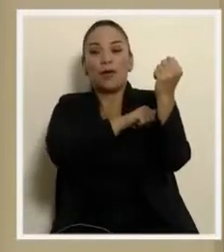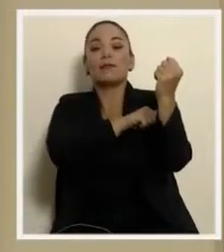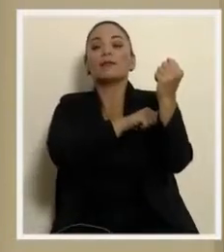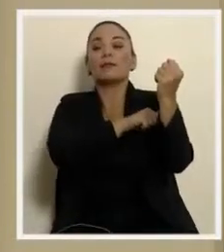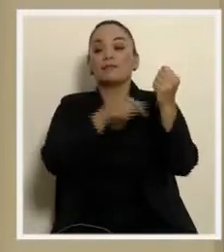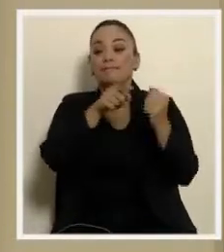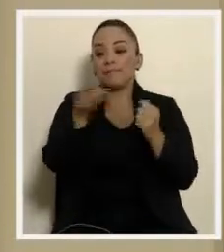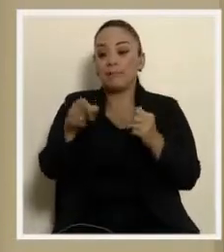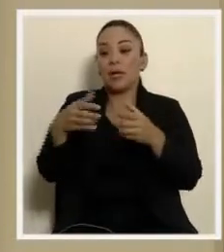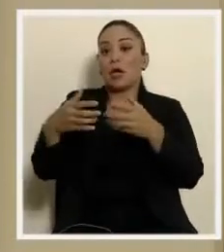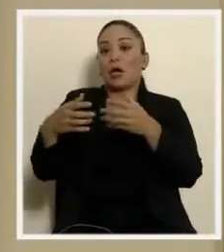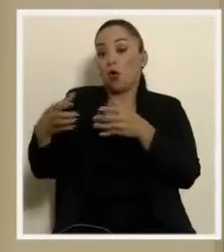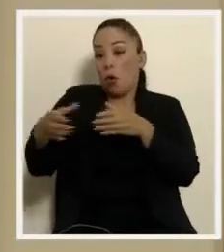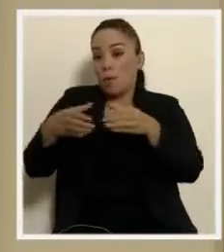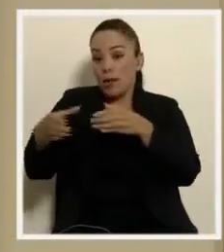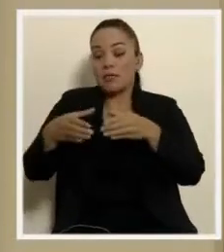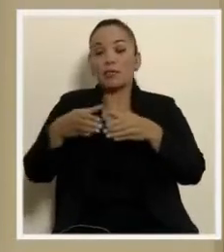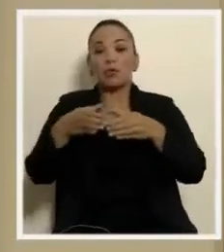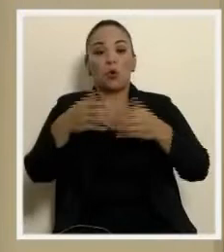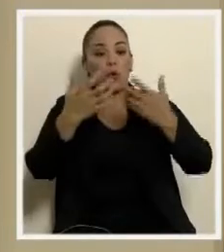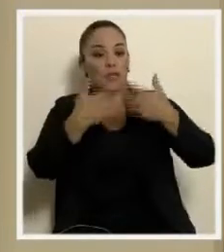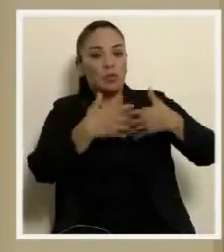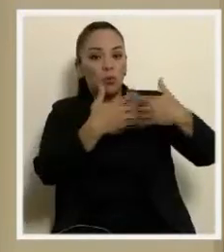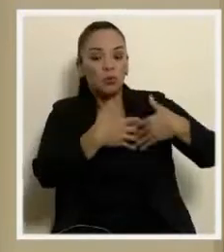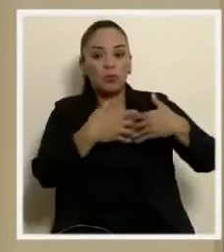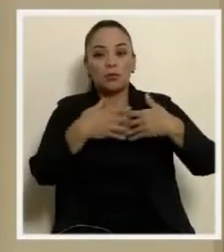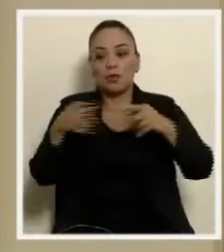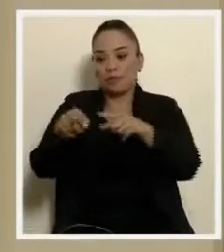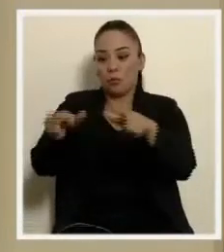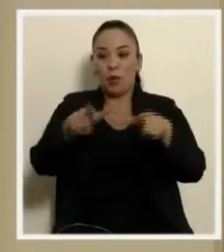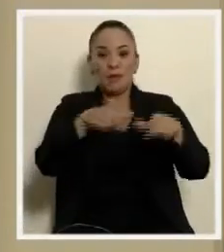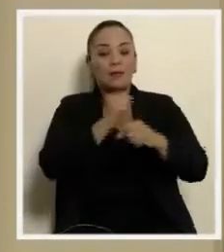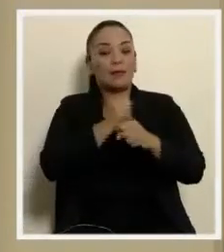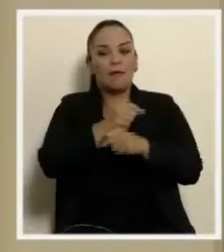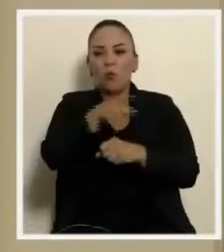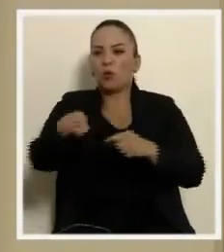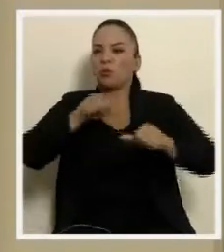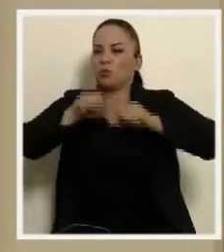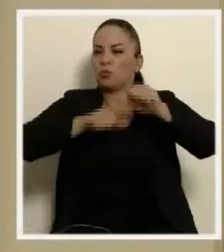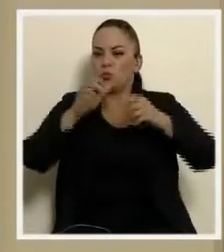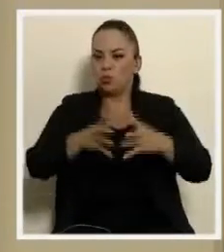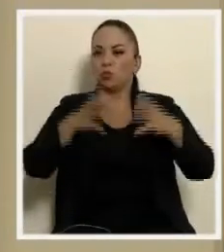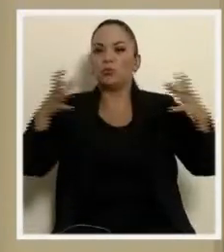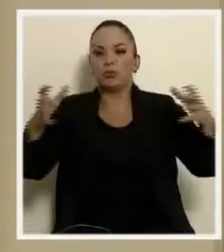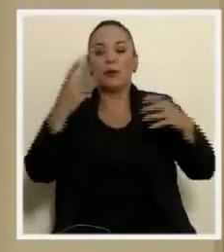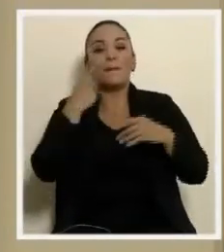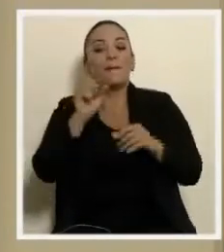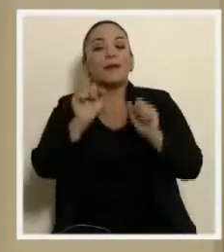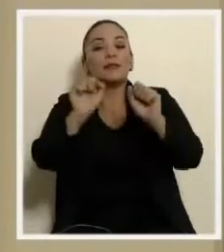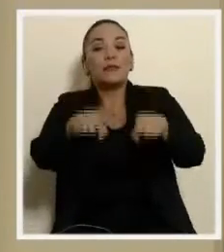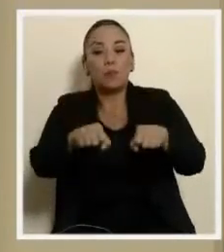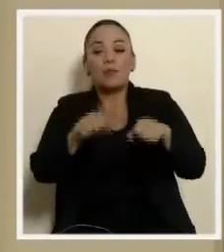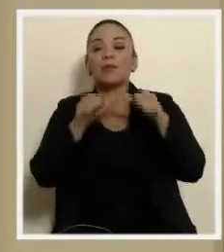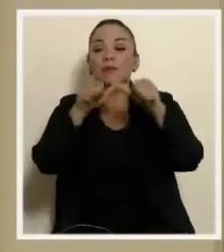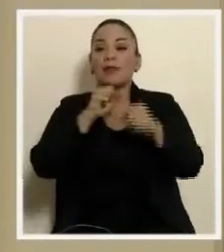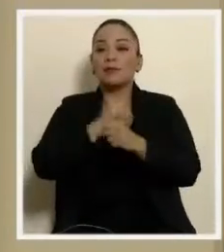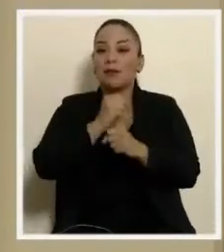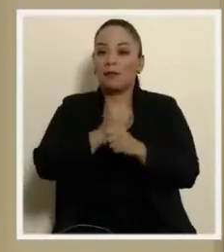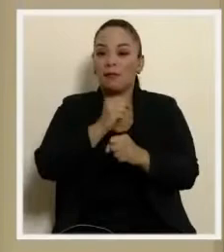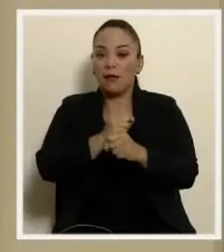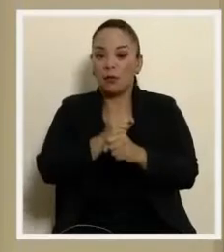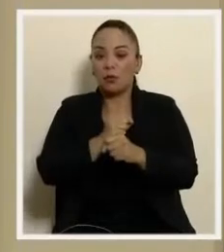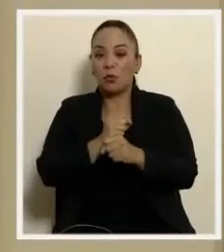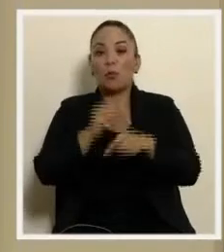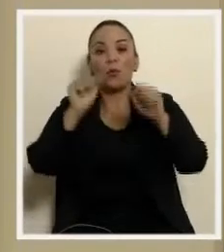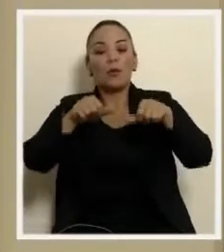comercio, de la industria, de los centros de trabajo, que nos consta que hacen esfuerzos enormes para que se pueda seguir trabajando